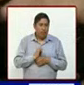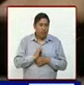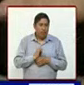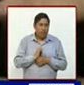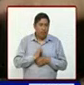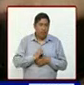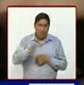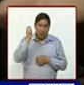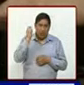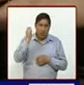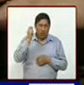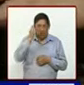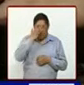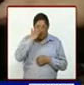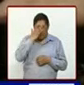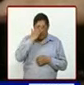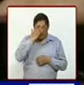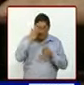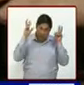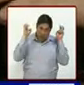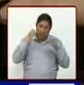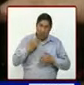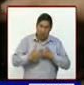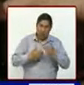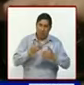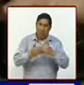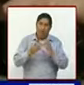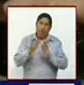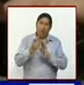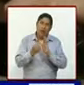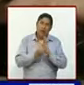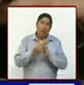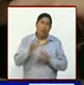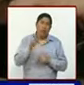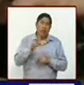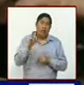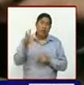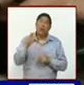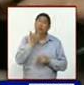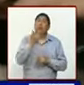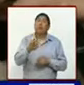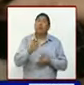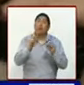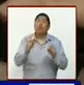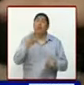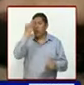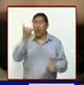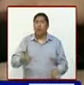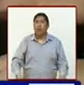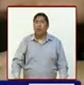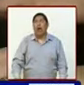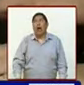fui testigo en cuanto al tema del proceso del decreto 373. ¿Qué sucedió? Que se hizo un